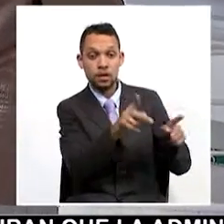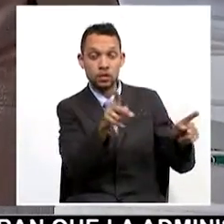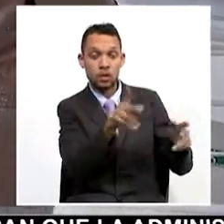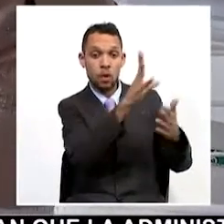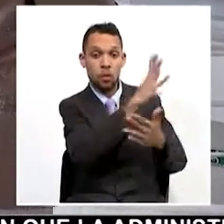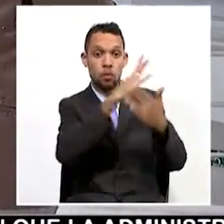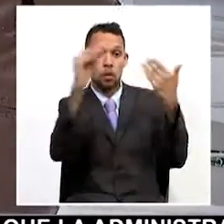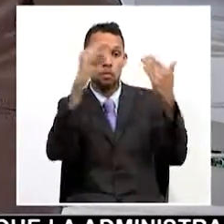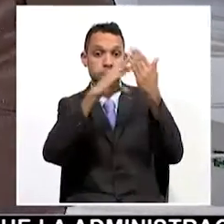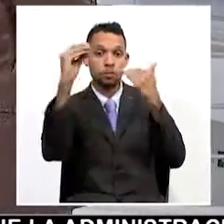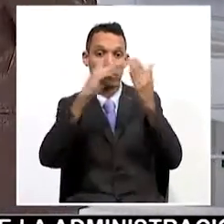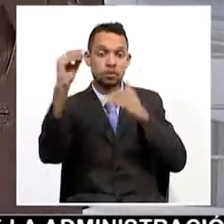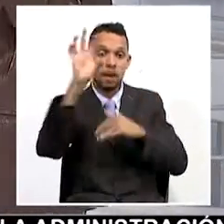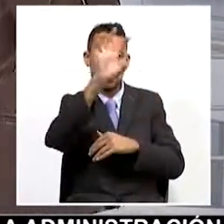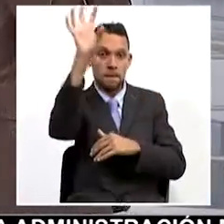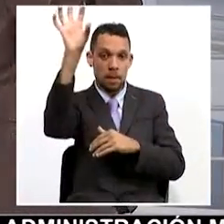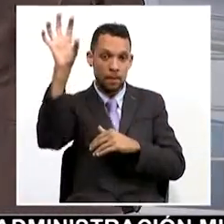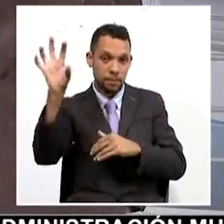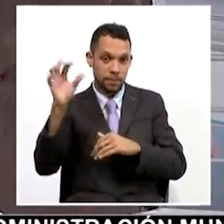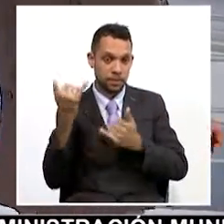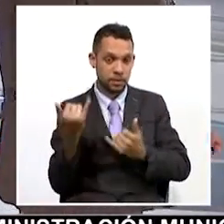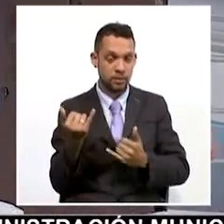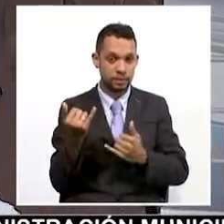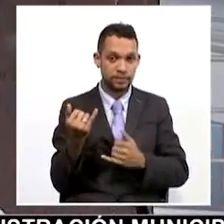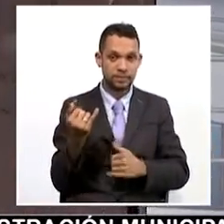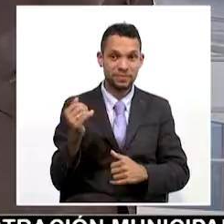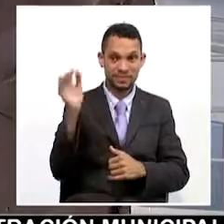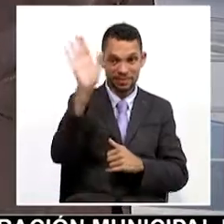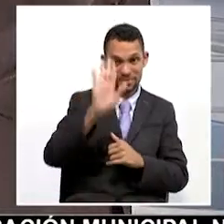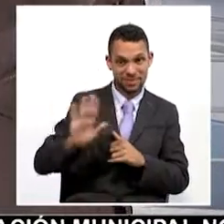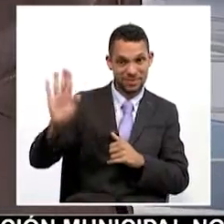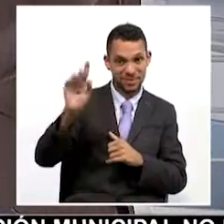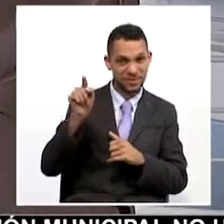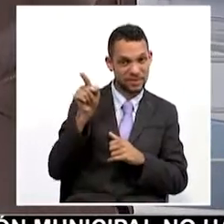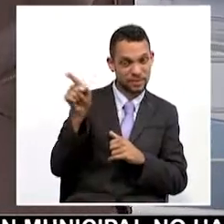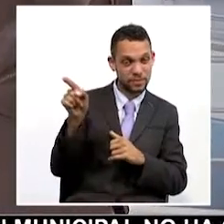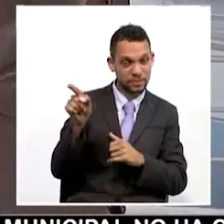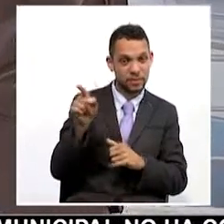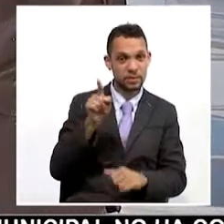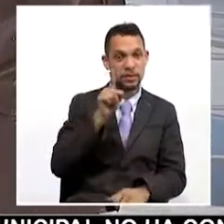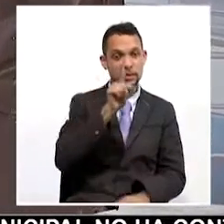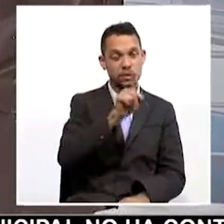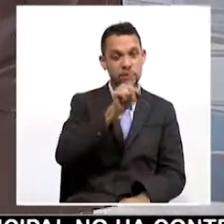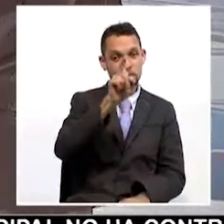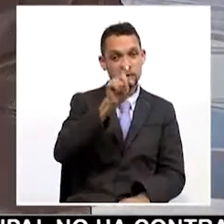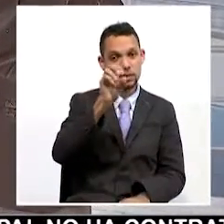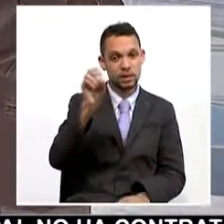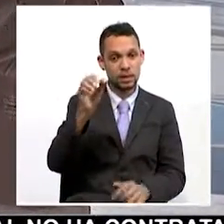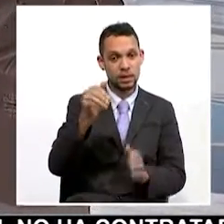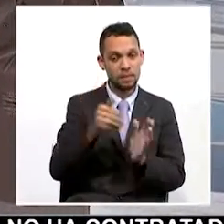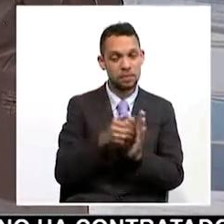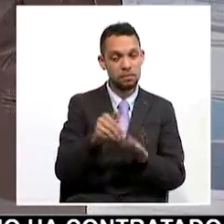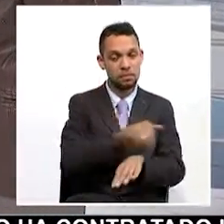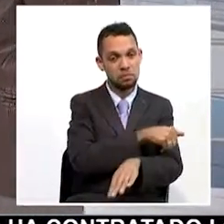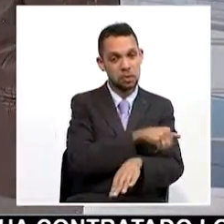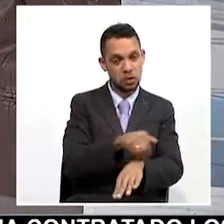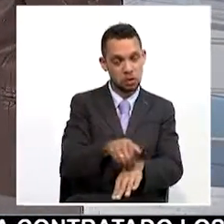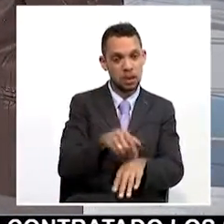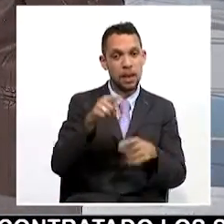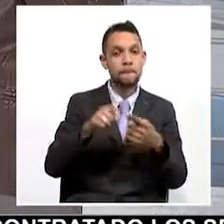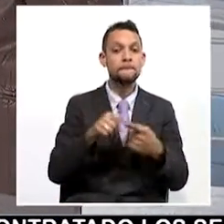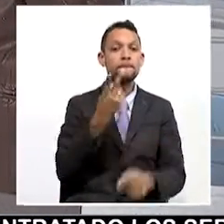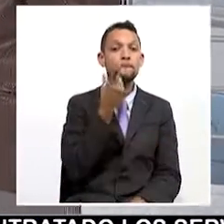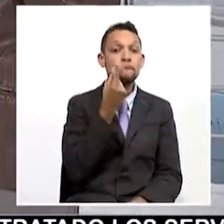el Eje Cafetero. Y aquí, ¿sí?, justamente lo estamos viendo en la gráfica, usted señalaba, son 700 millones de dólares que ingresan al año al Eje Cafetero. Vemos que